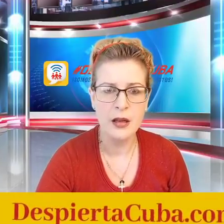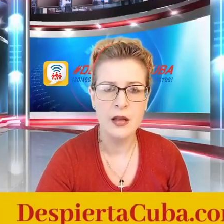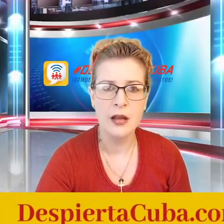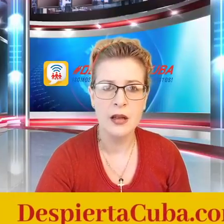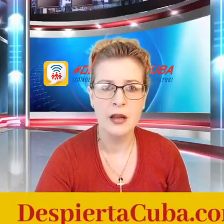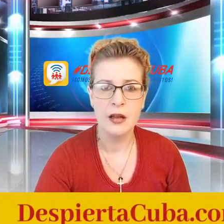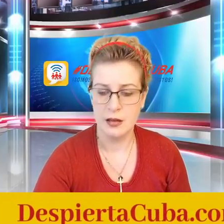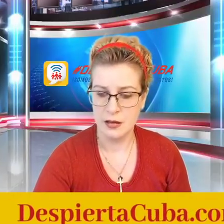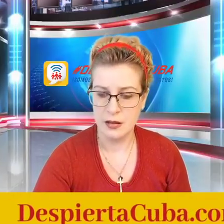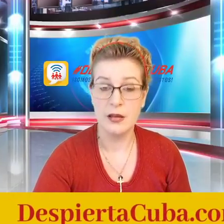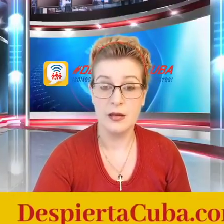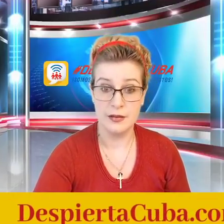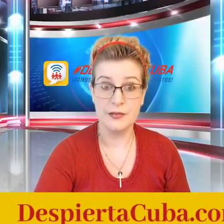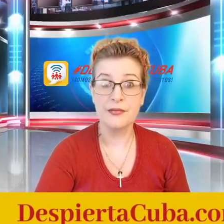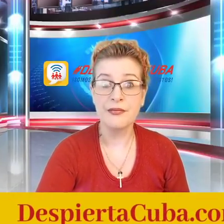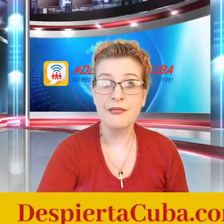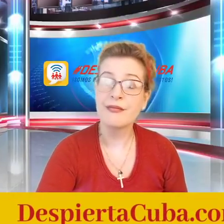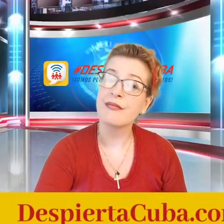Vale, vale. ¿Y agua?